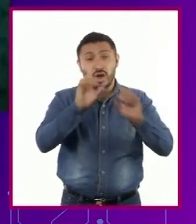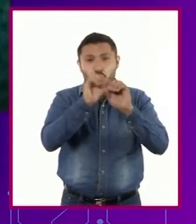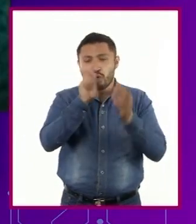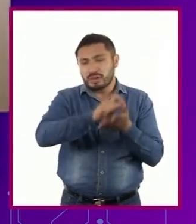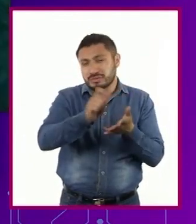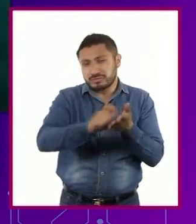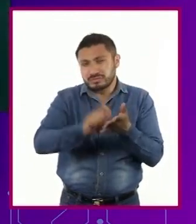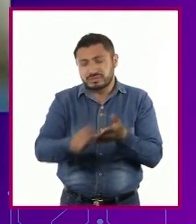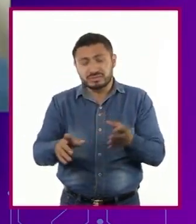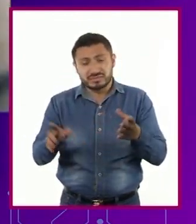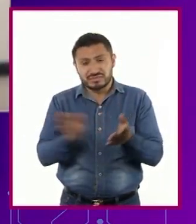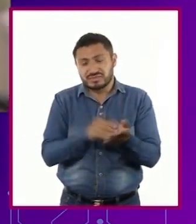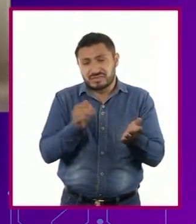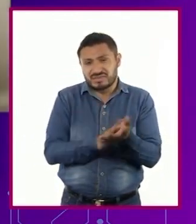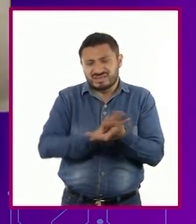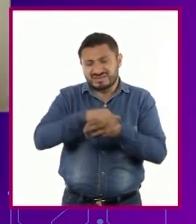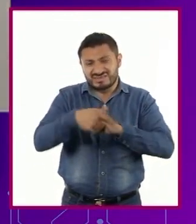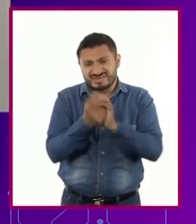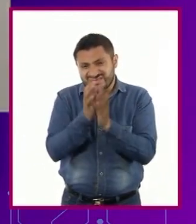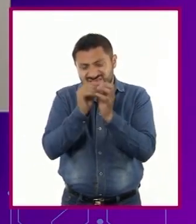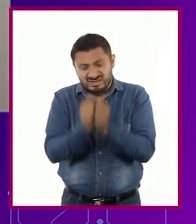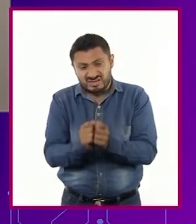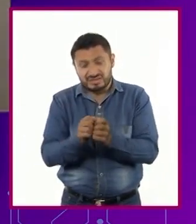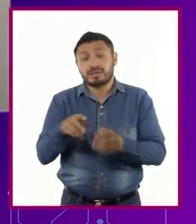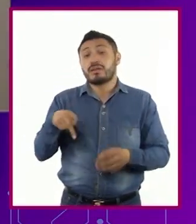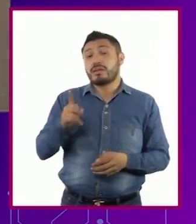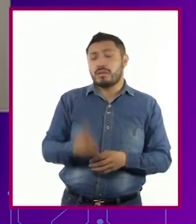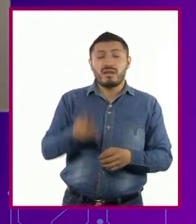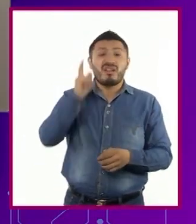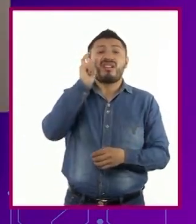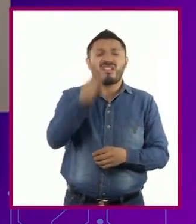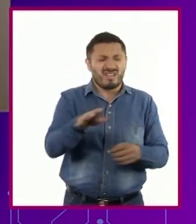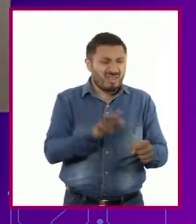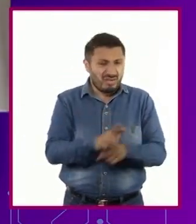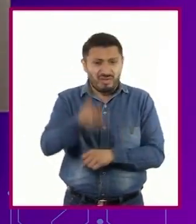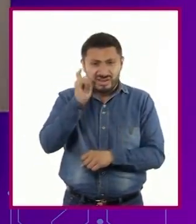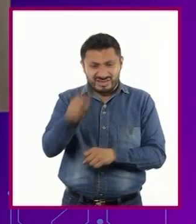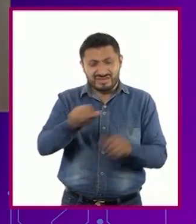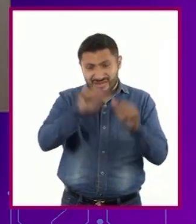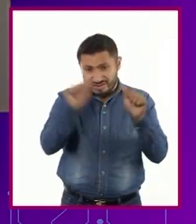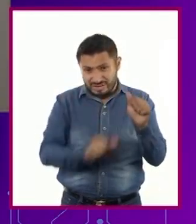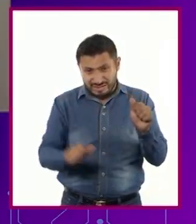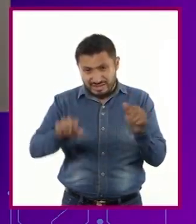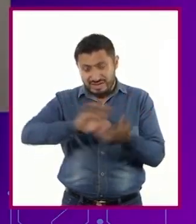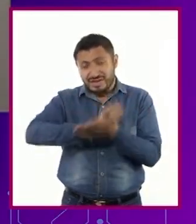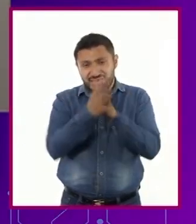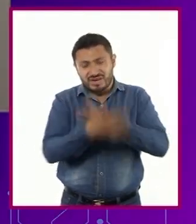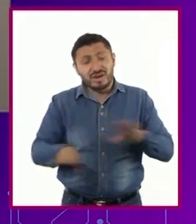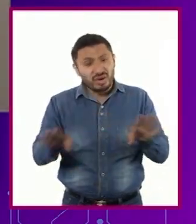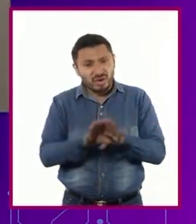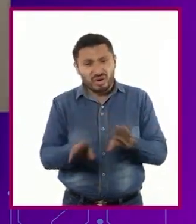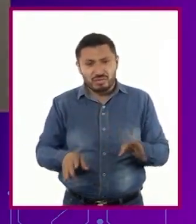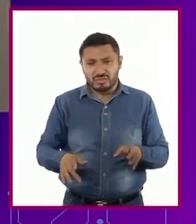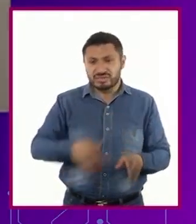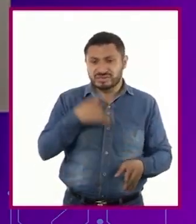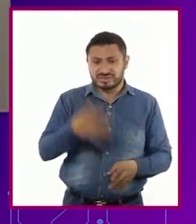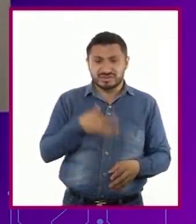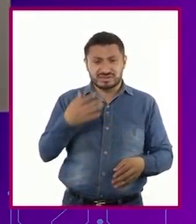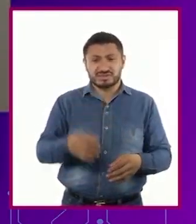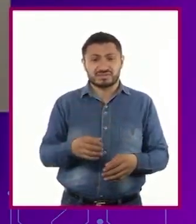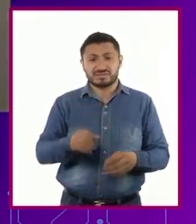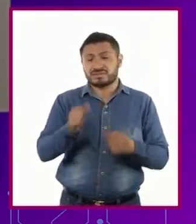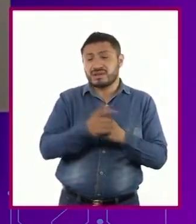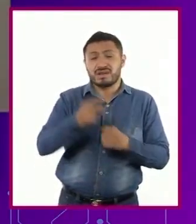escritas en un papel viejo y arrugado. Pero ¿qué es lo que los hace arte? Que te exprese algo o que te provoque un sentimiento el